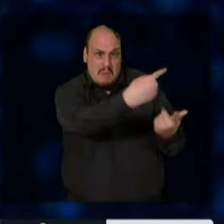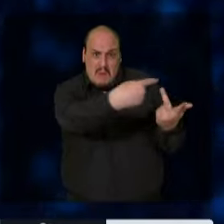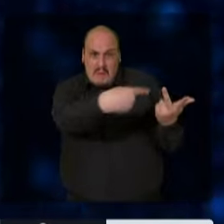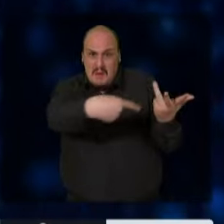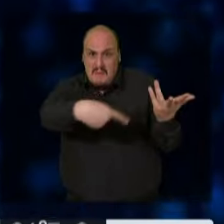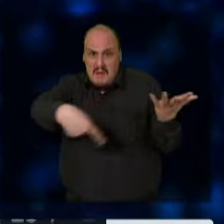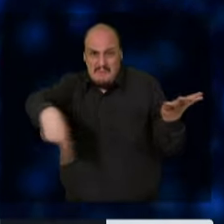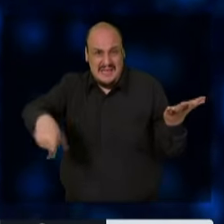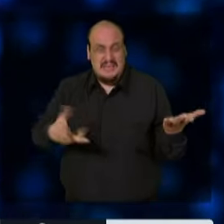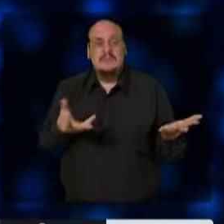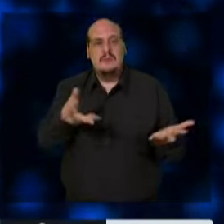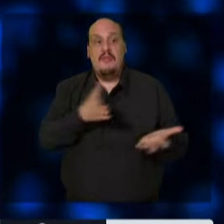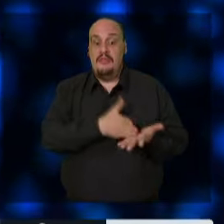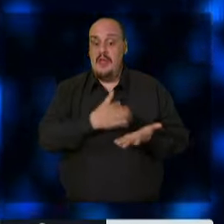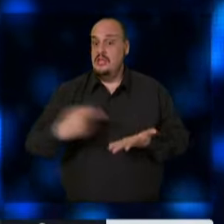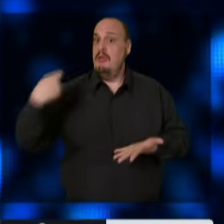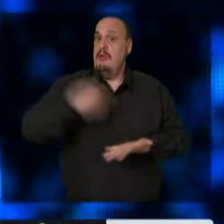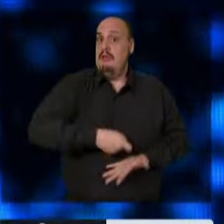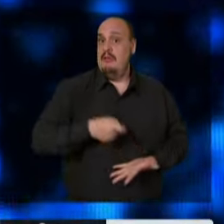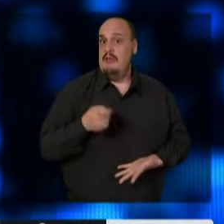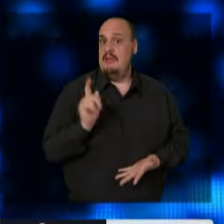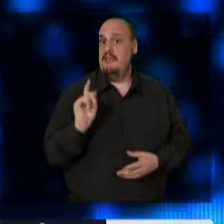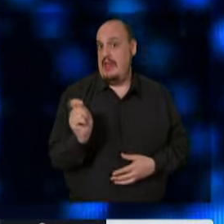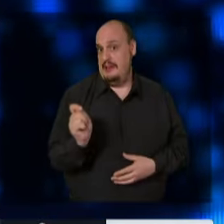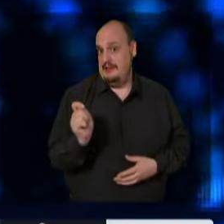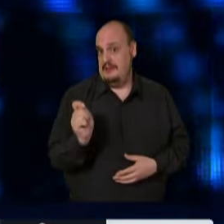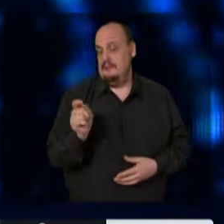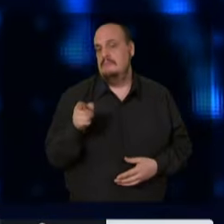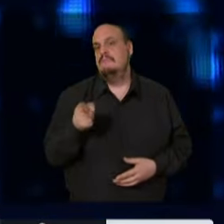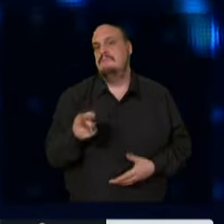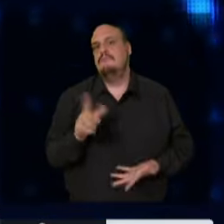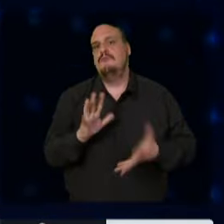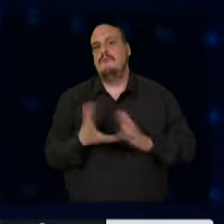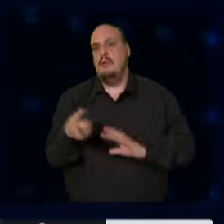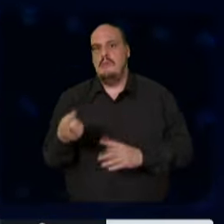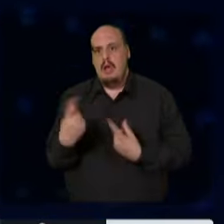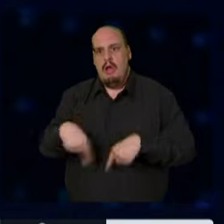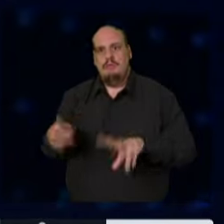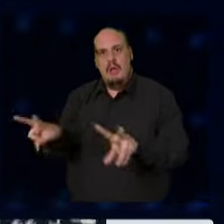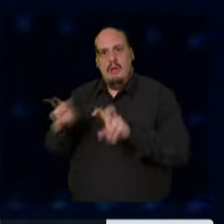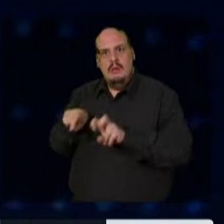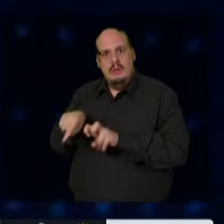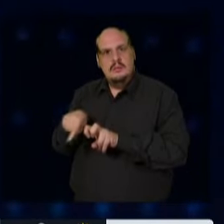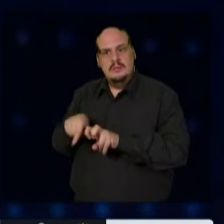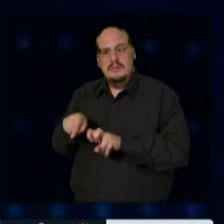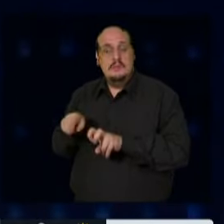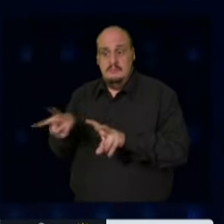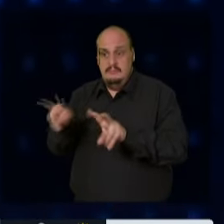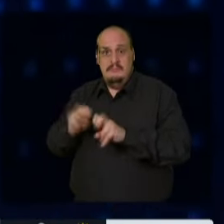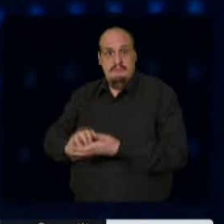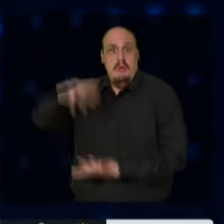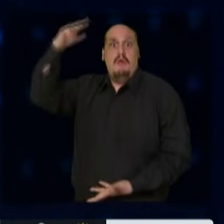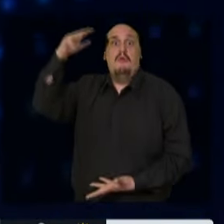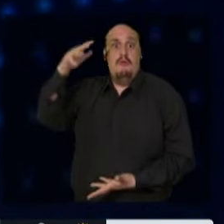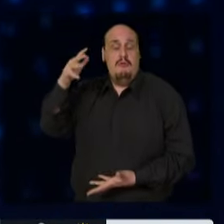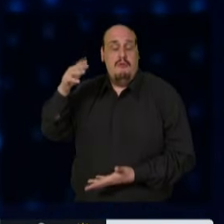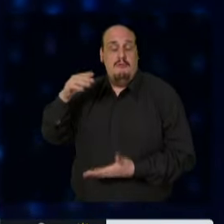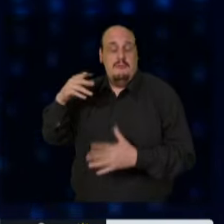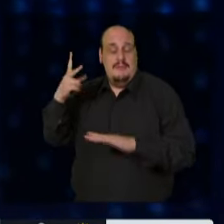los derechos alguien los tiene que pagar. Y eso implica que hay que tener recursos y los recursos son finitos. Eso genera